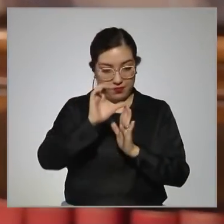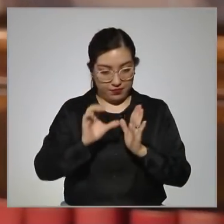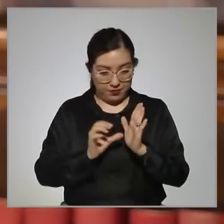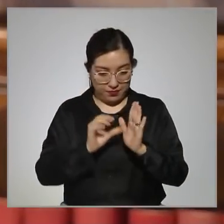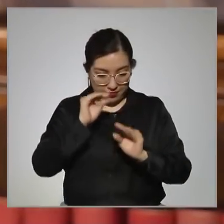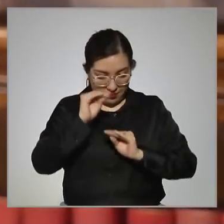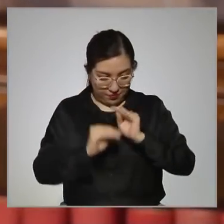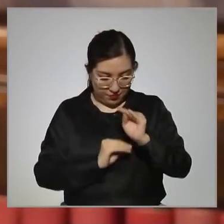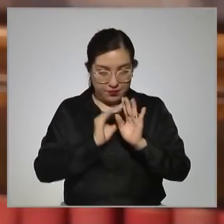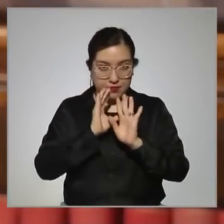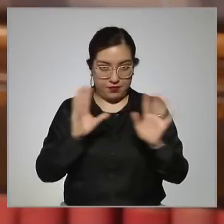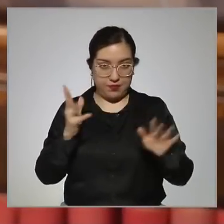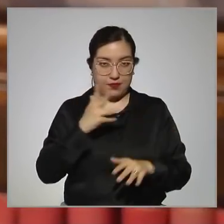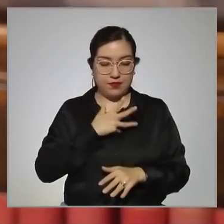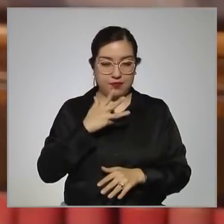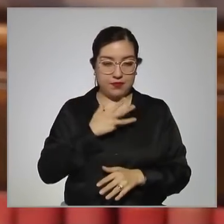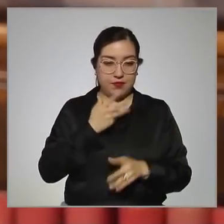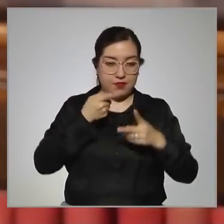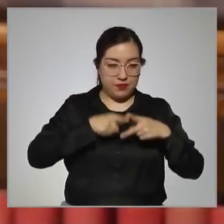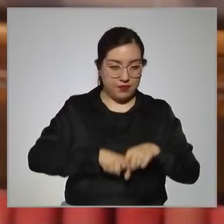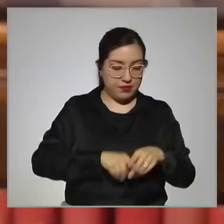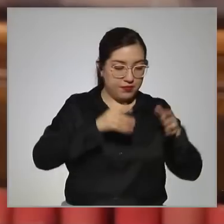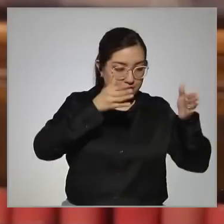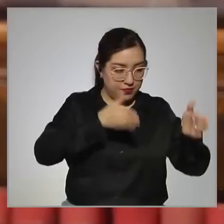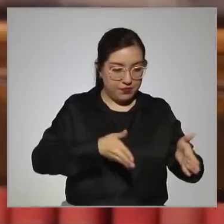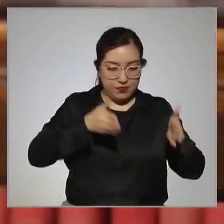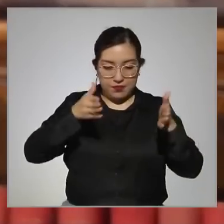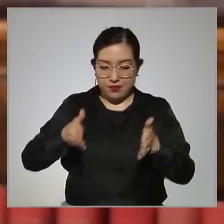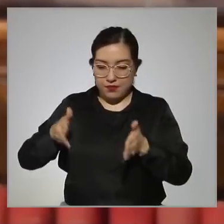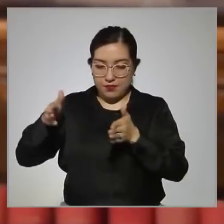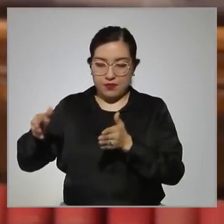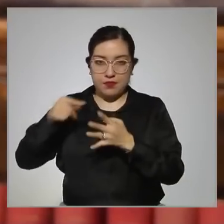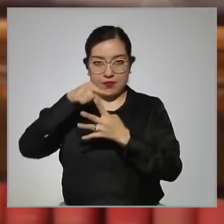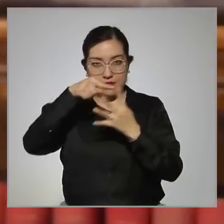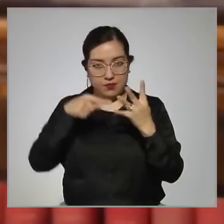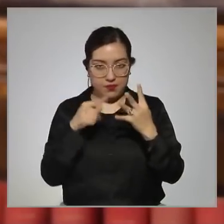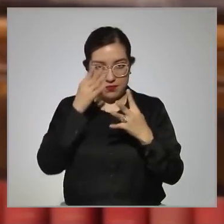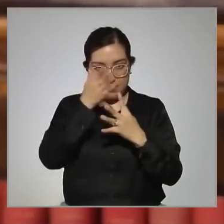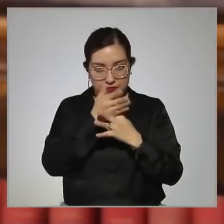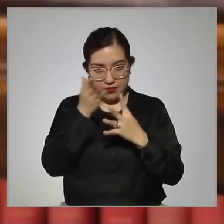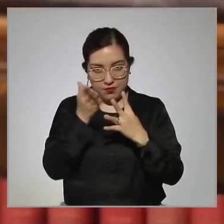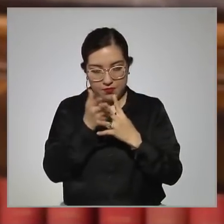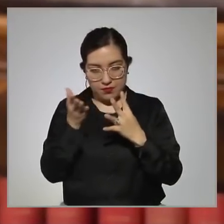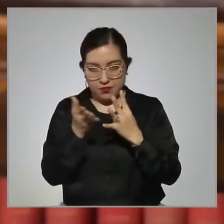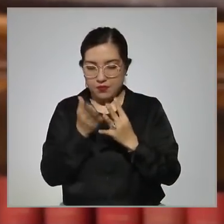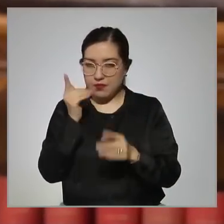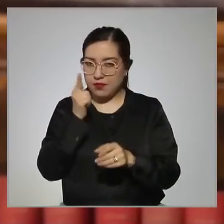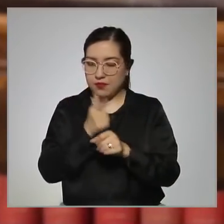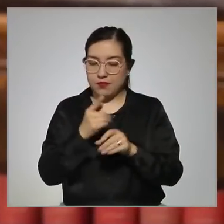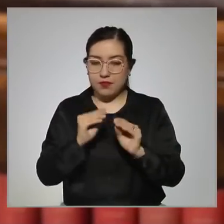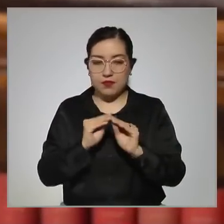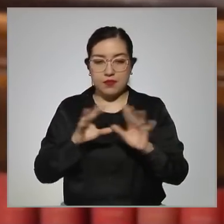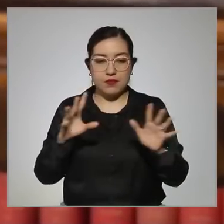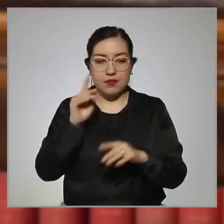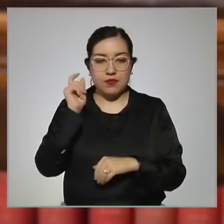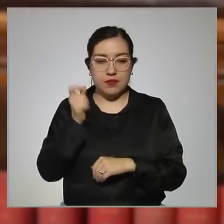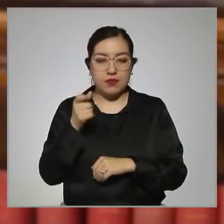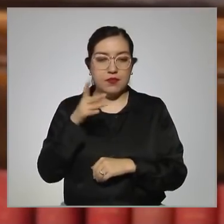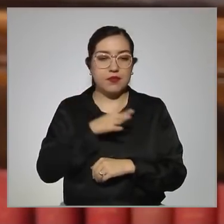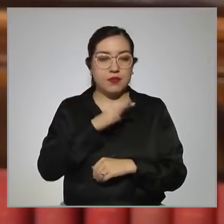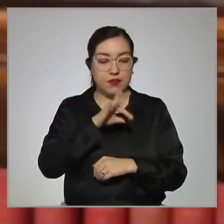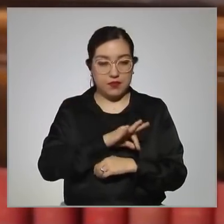las estaciones o los inicios de las estaciones del año muy bien identificados, porque coincide con las